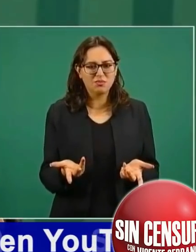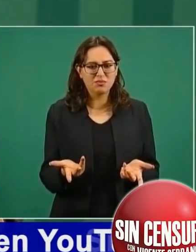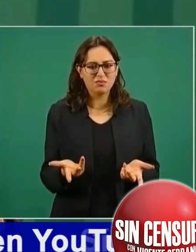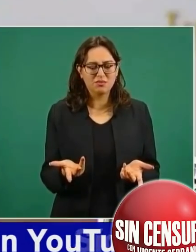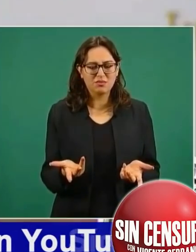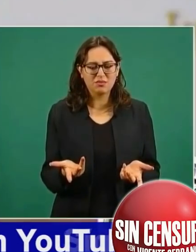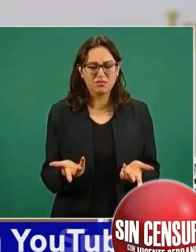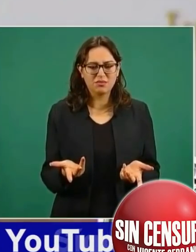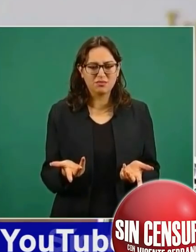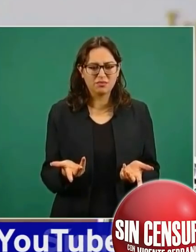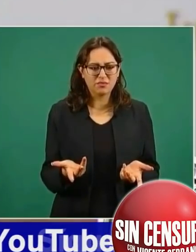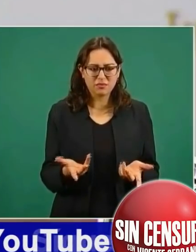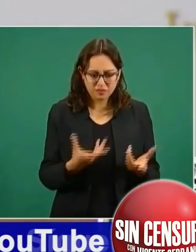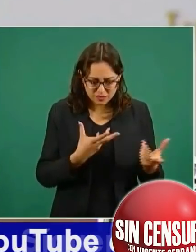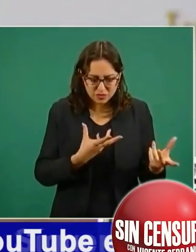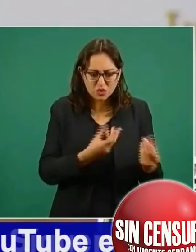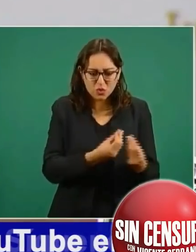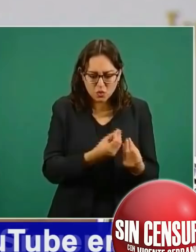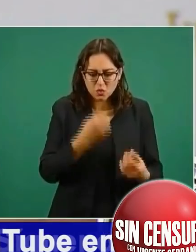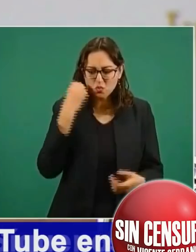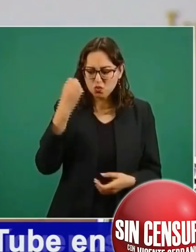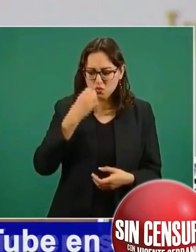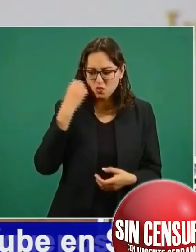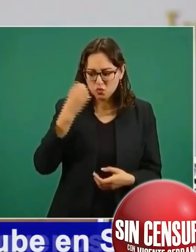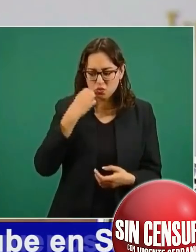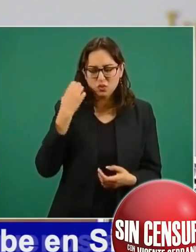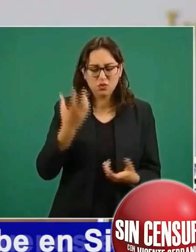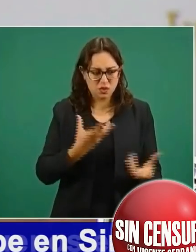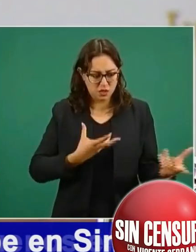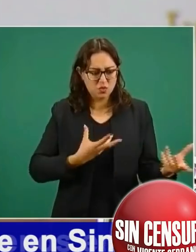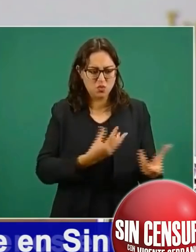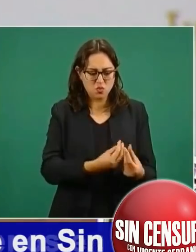sí íbamos junto a la escuela.